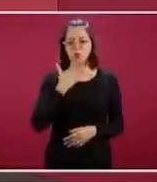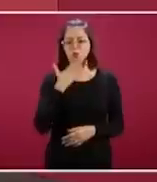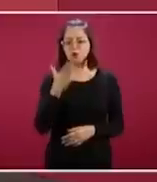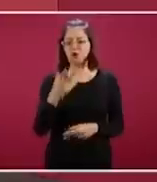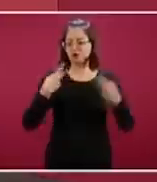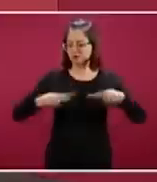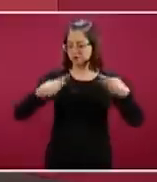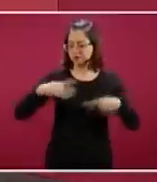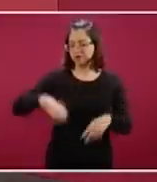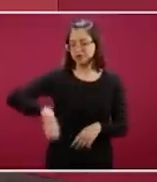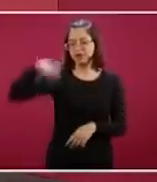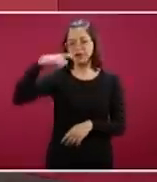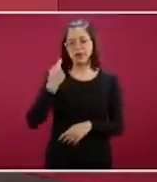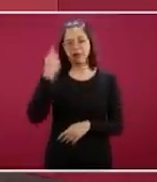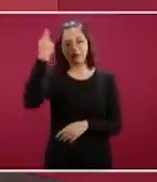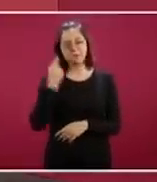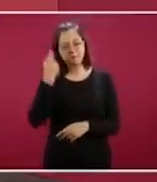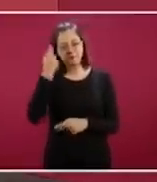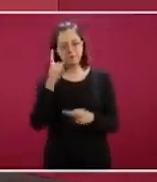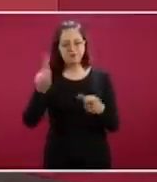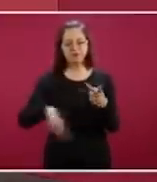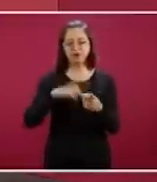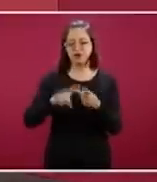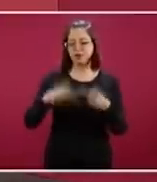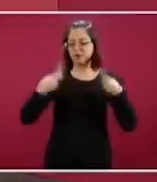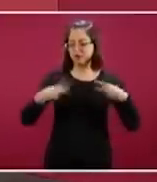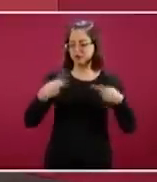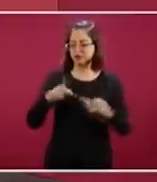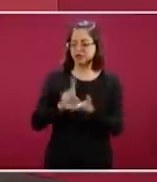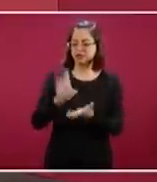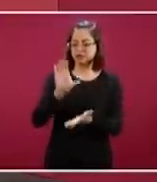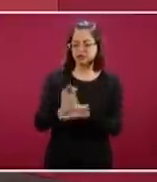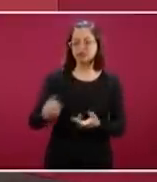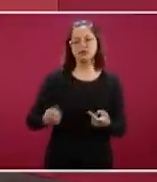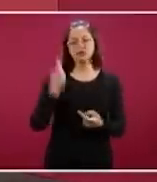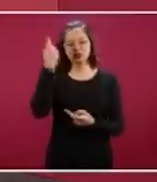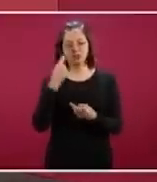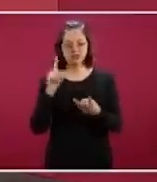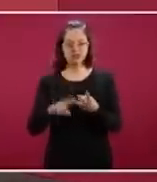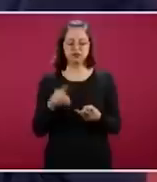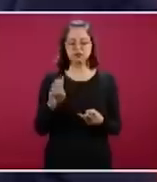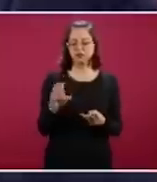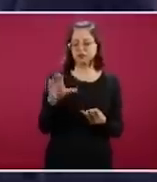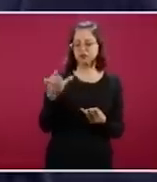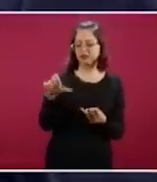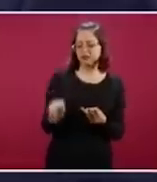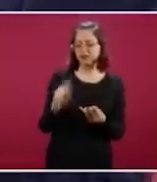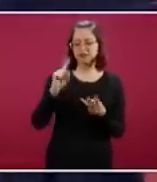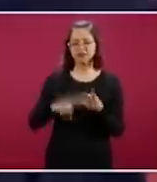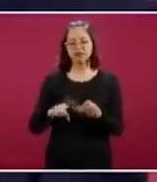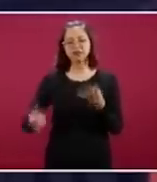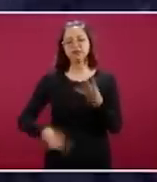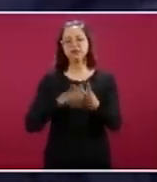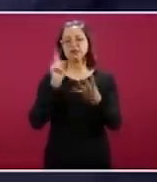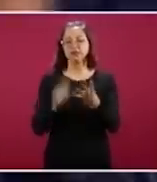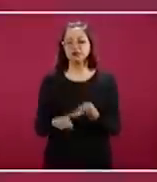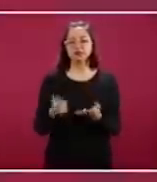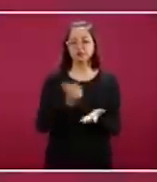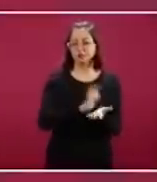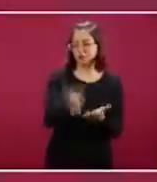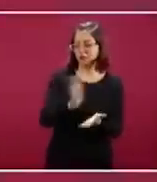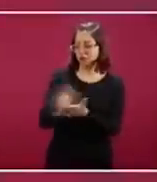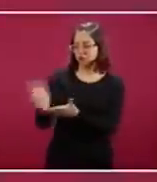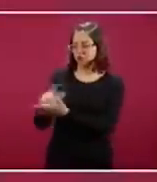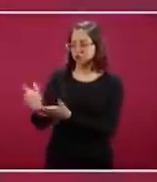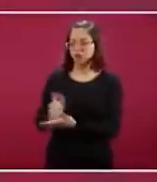pensión a adultos mayores, lo de la pensión a discapacitados, las becas, todo sale de no permitir